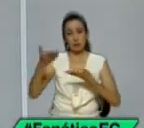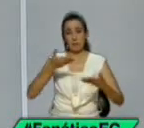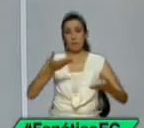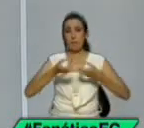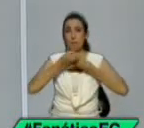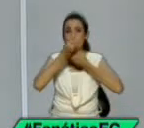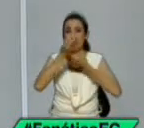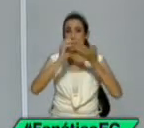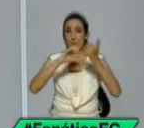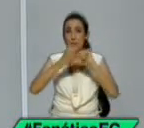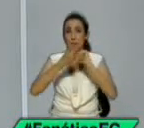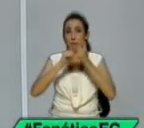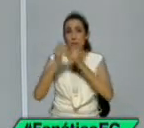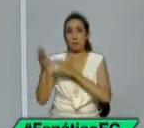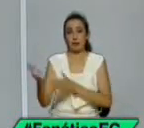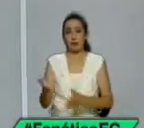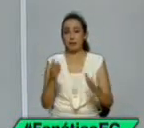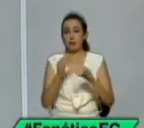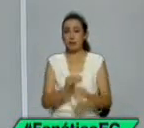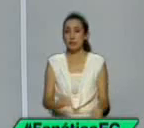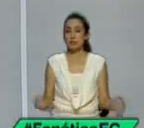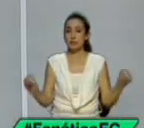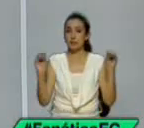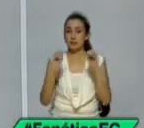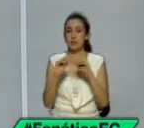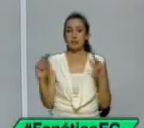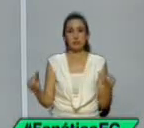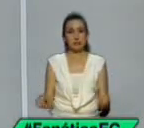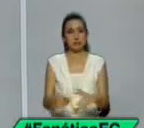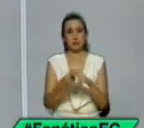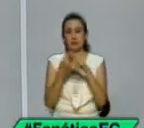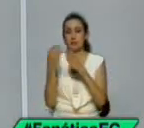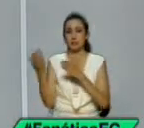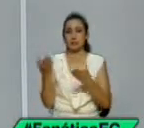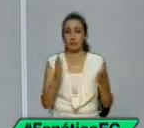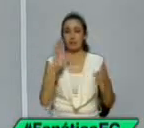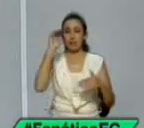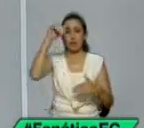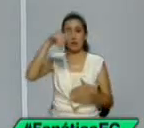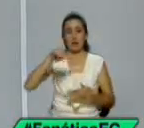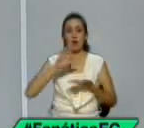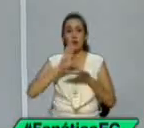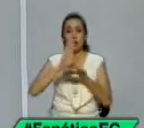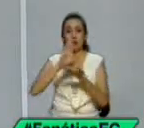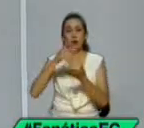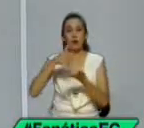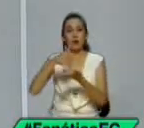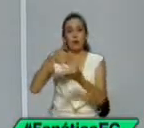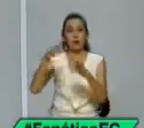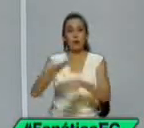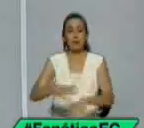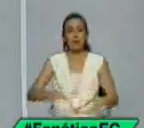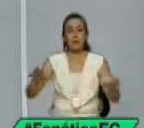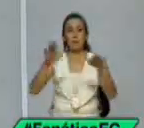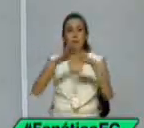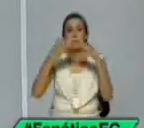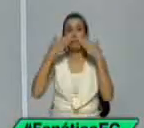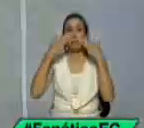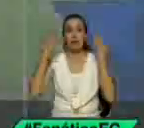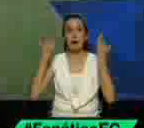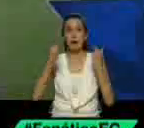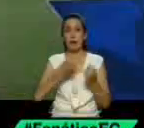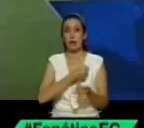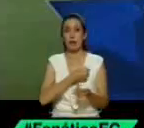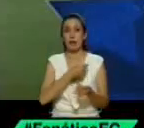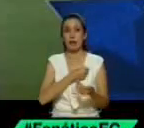información deportiva aquí en Fanático y vamos a iniciar de inmediato con la Copa Sudamericana. Liga Deportiva Universitaria clasificó a los octavos